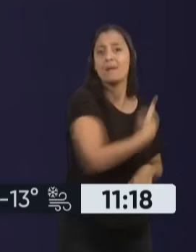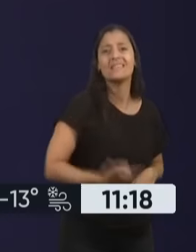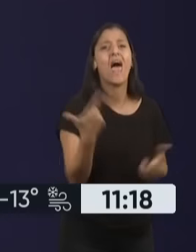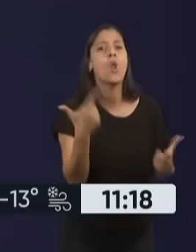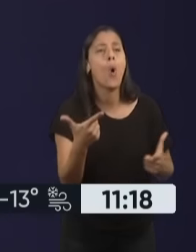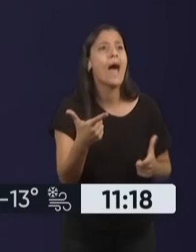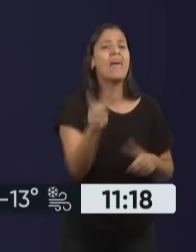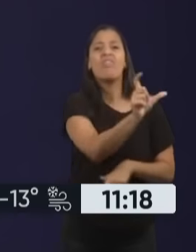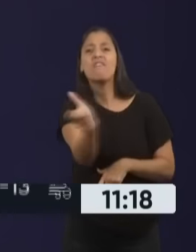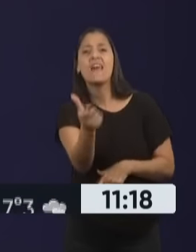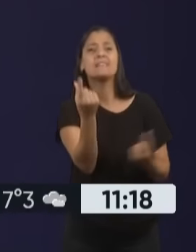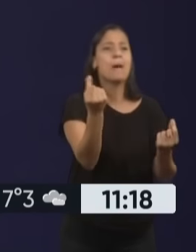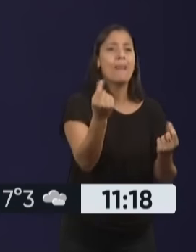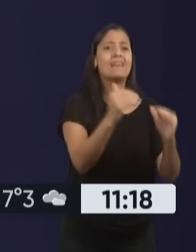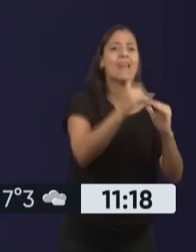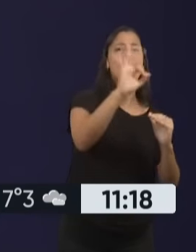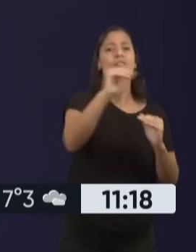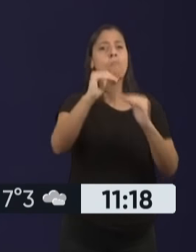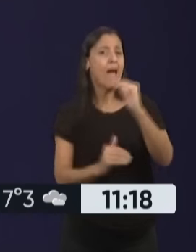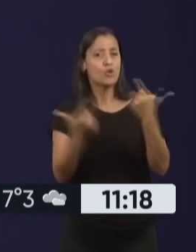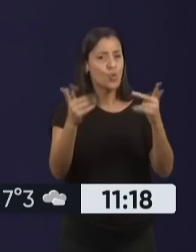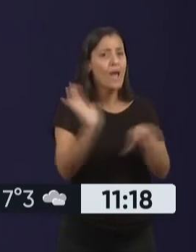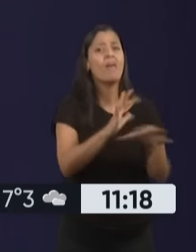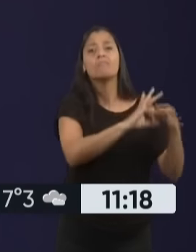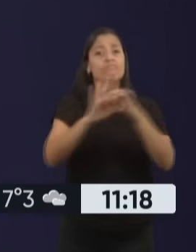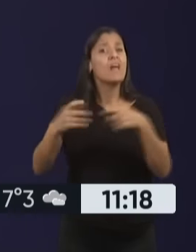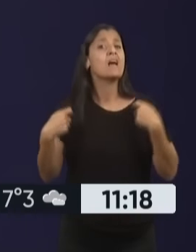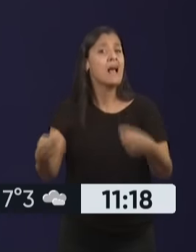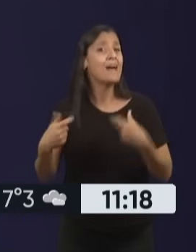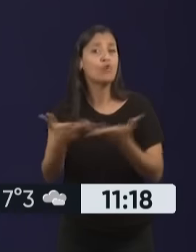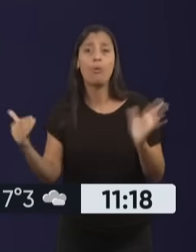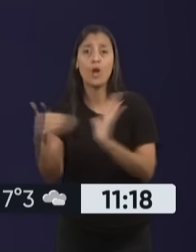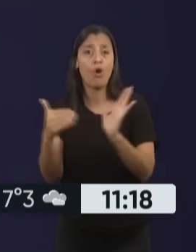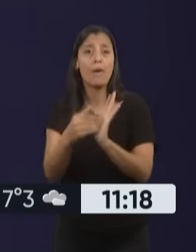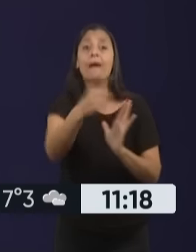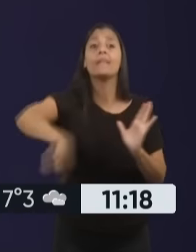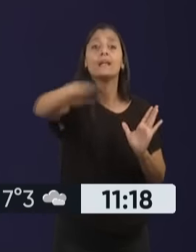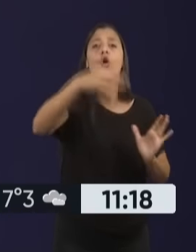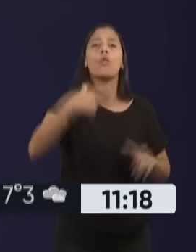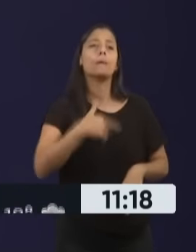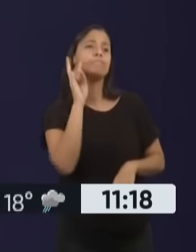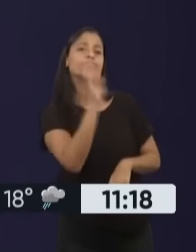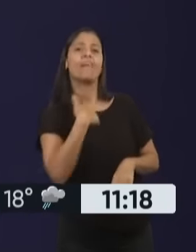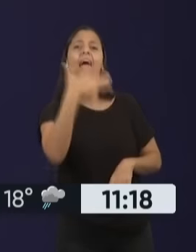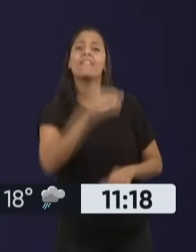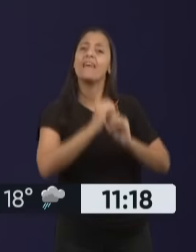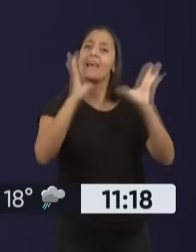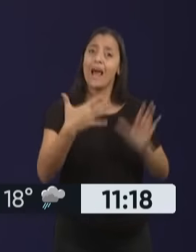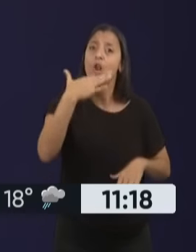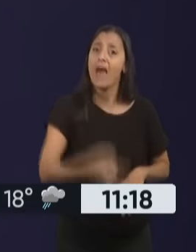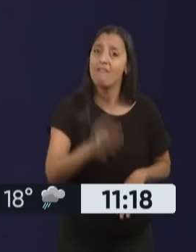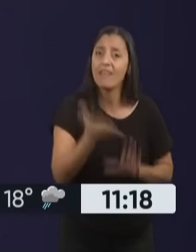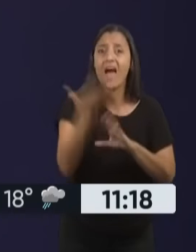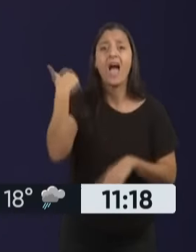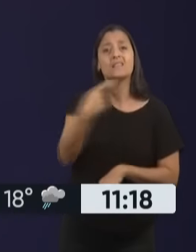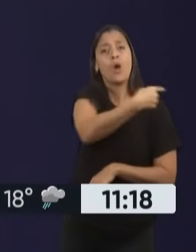diferencia en el gasto público y esto también hay que entender y sería bueno que todos informen con propiedad Porque la verdad es que